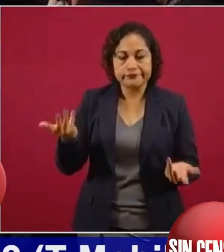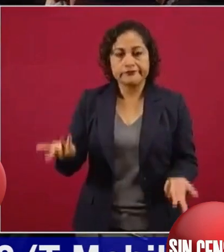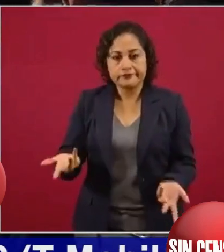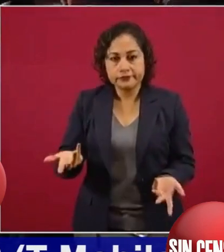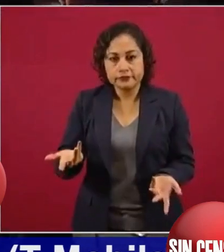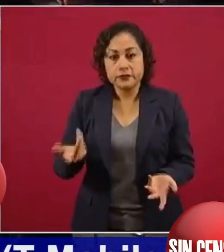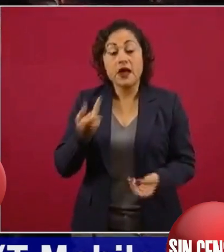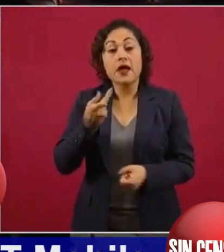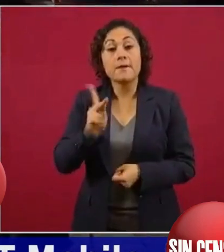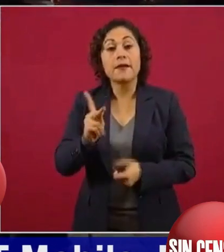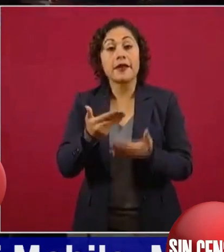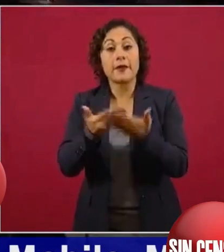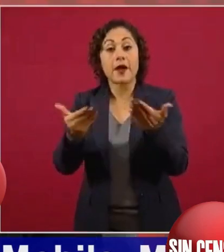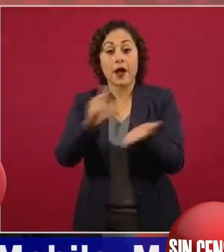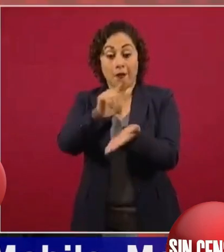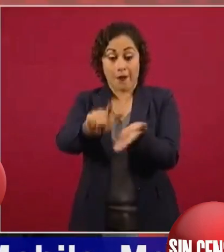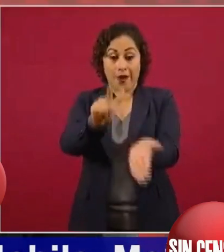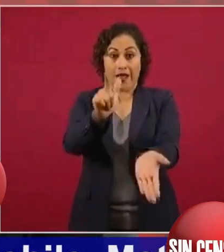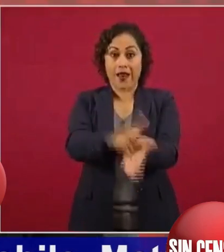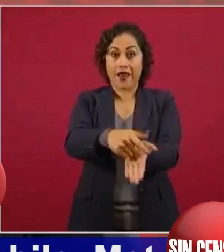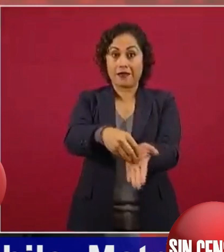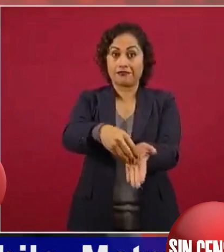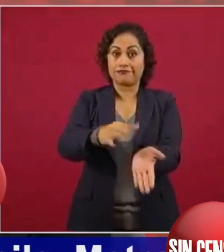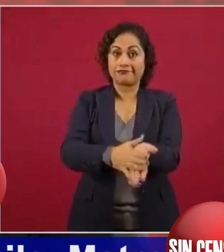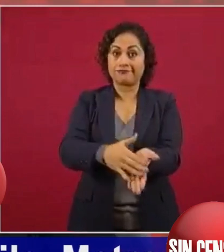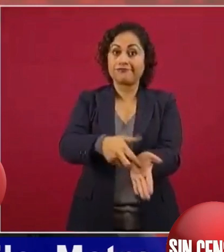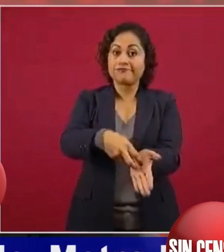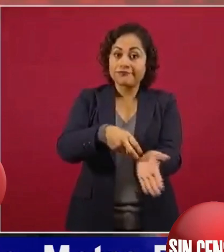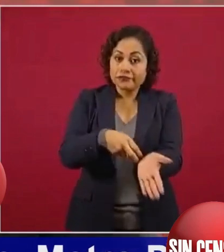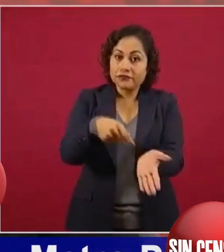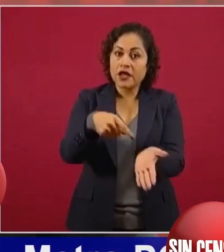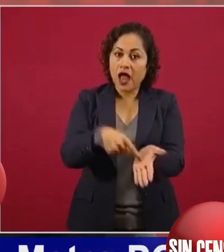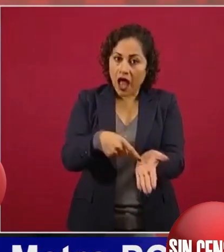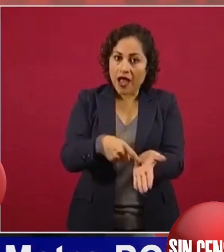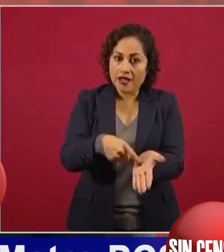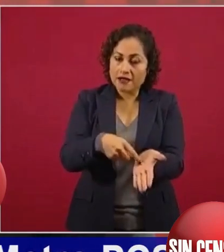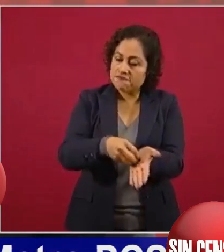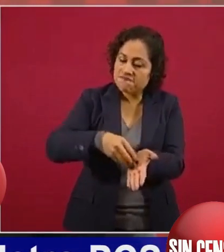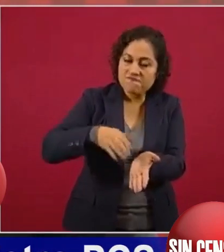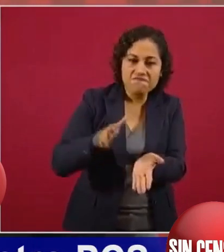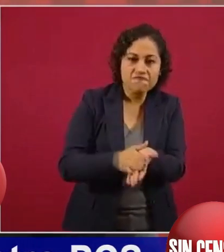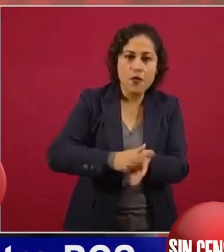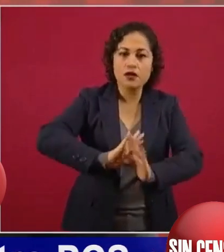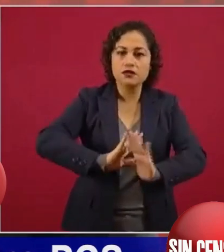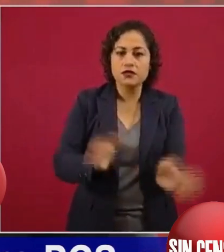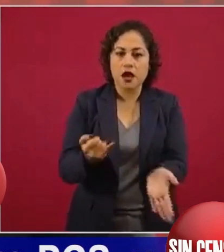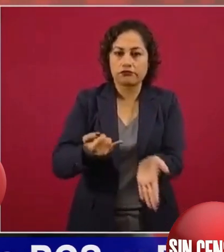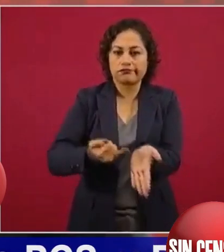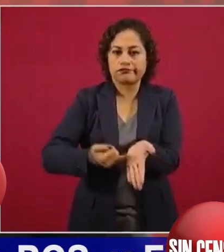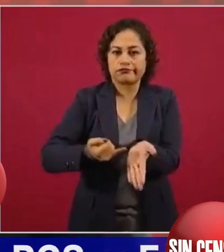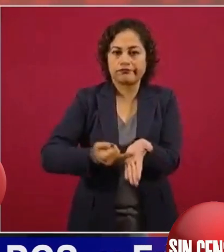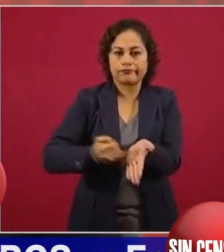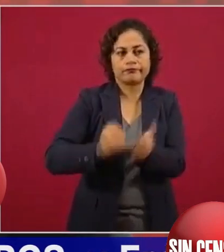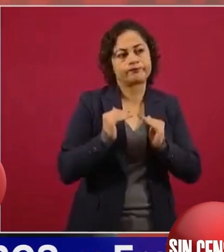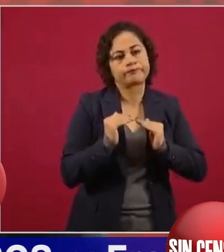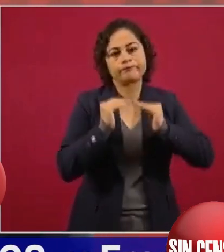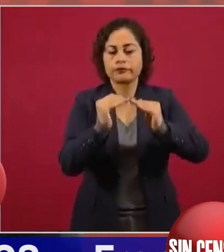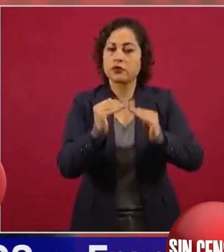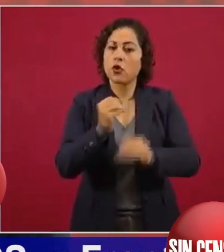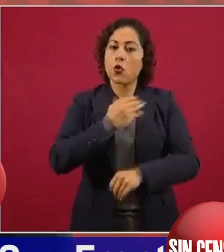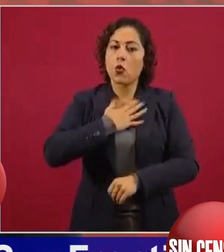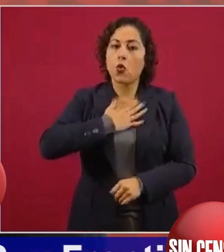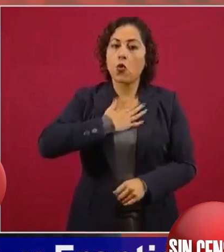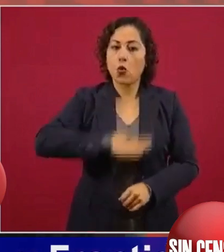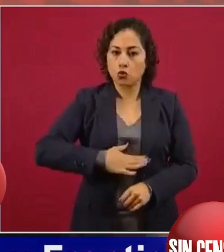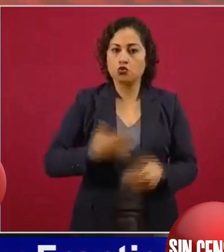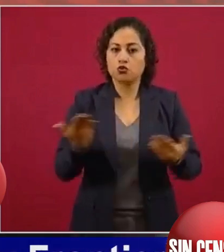se va a cobrar lo justo y ya queda establecido en la ley. ¿Y esto qué significa? Bueno,